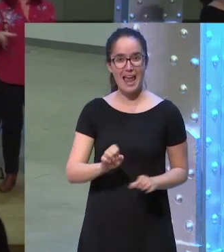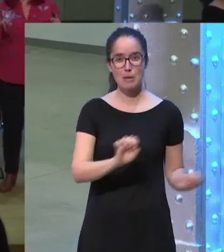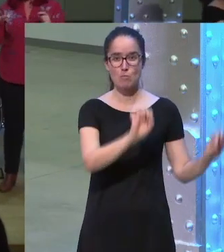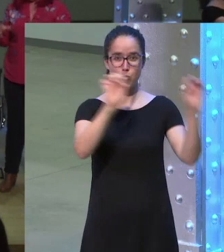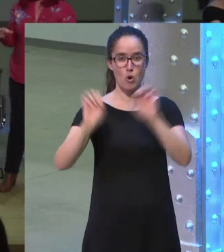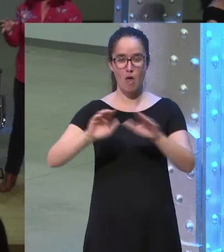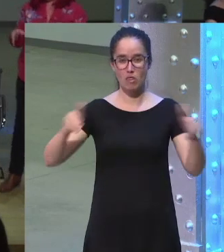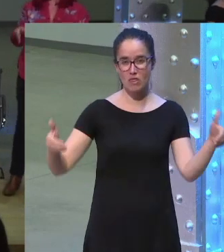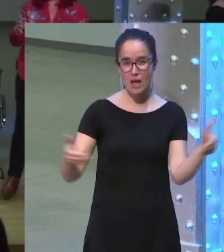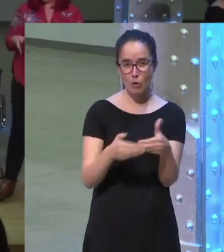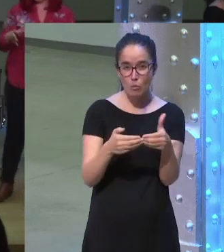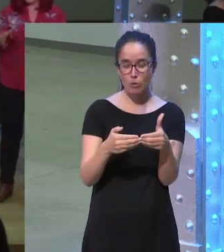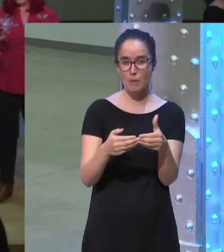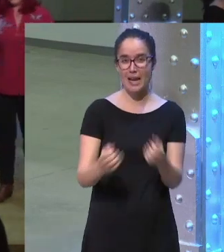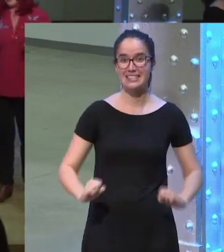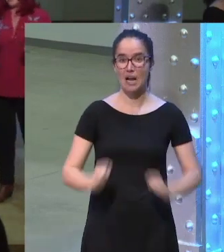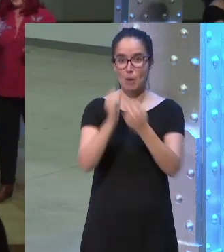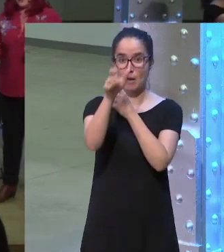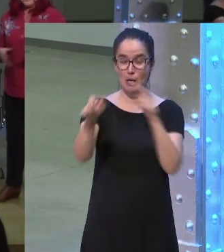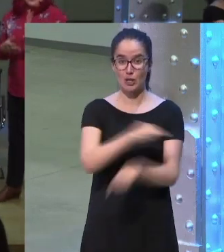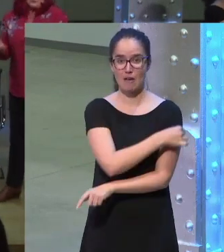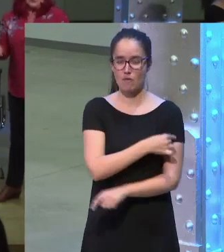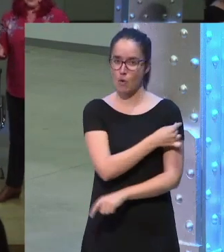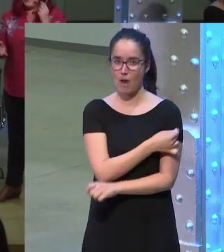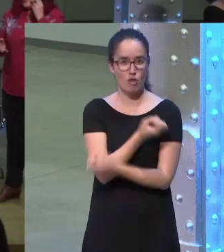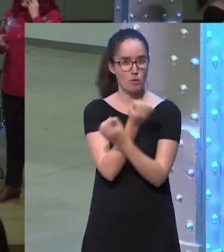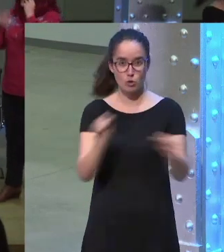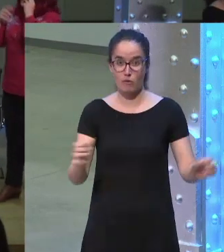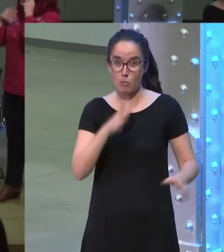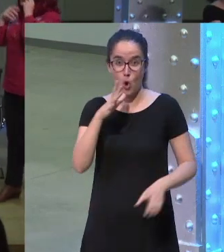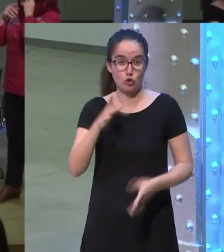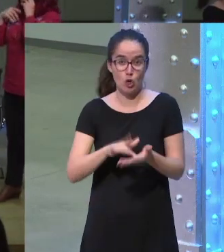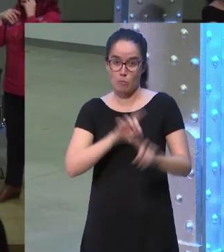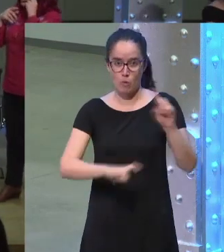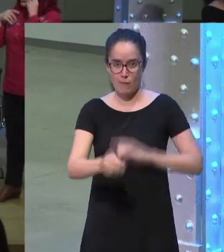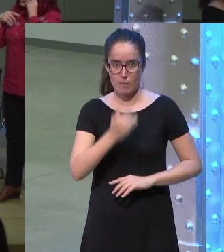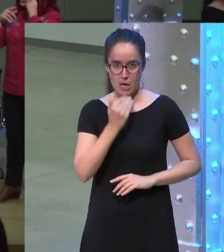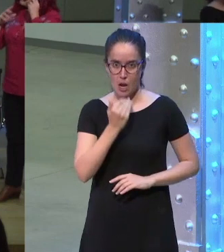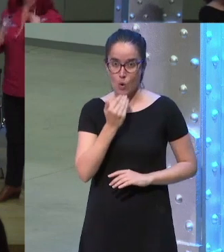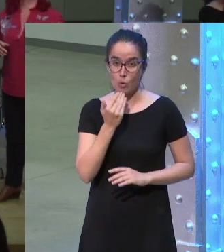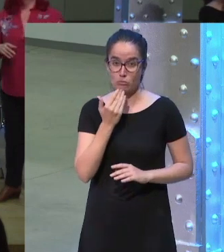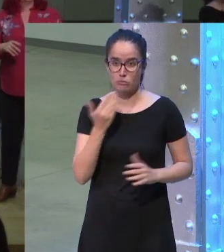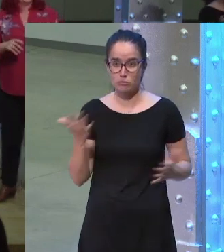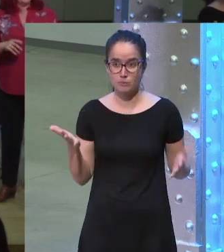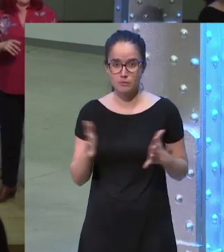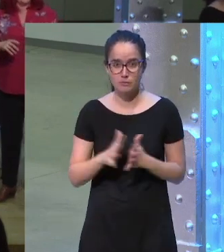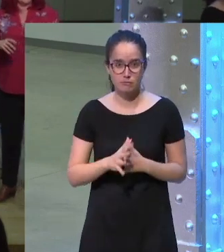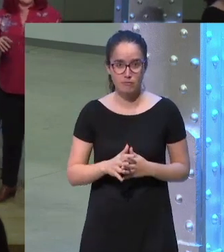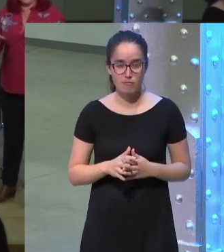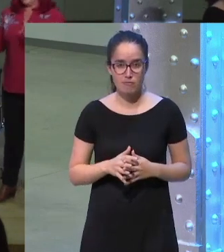grupo por salvar a gente que no se va a poder vacunar en ningún caso por algún tipo de problemas. ¿Se me va la voz?